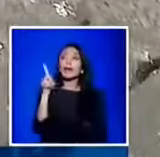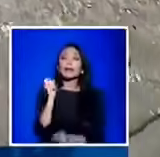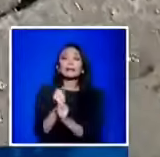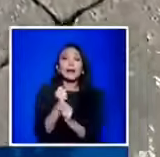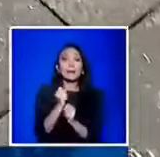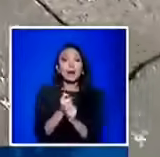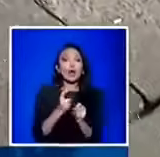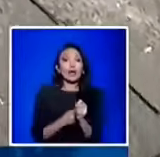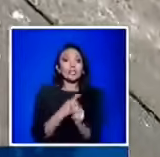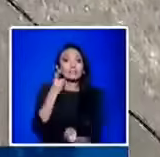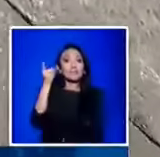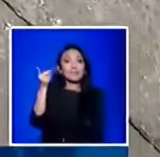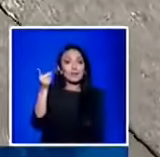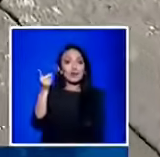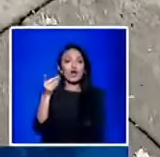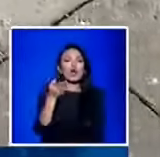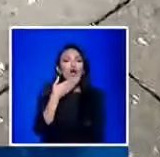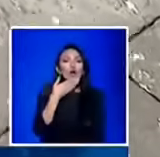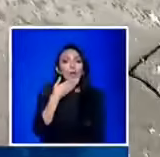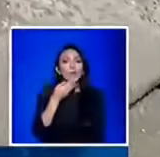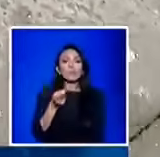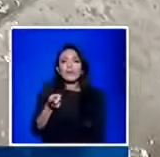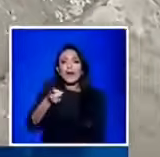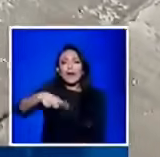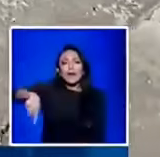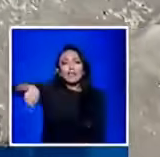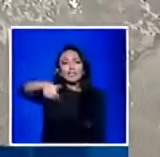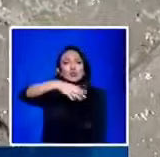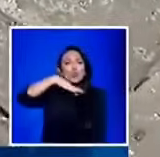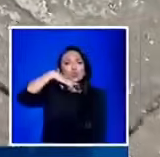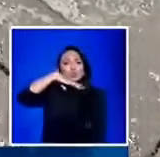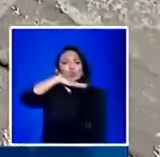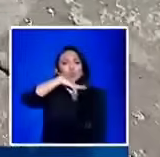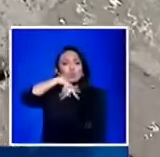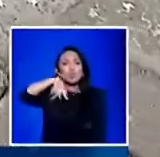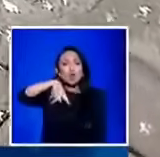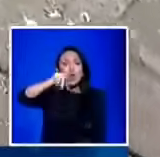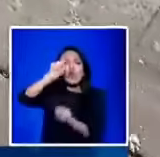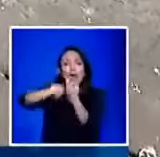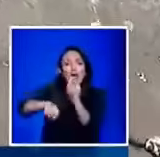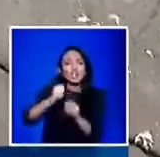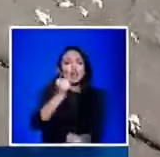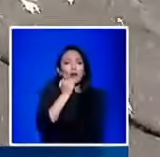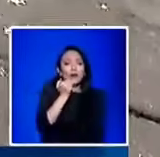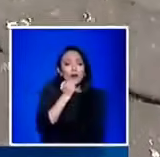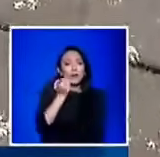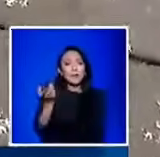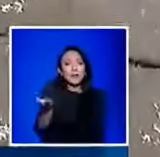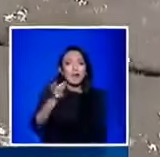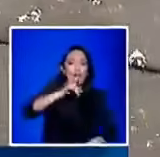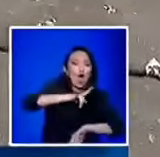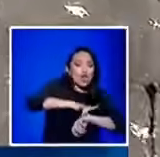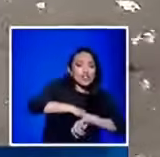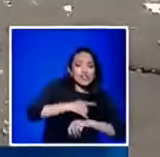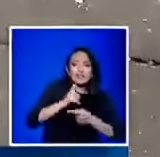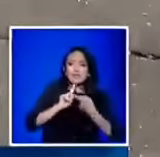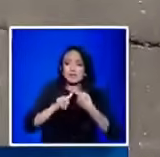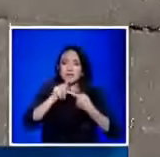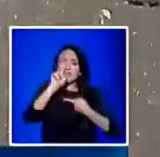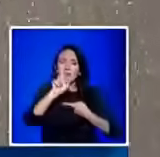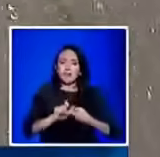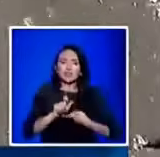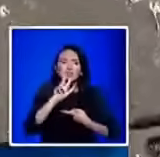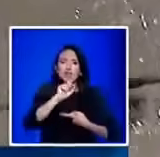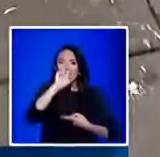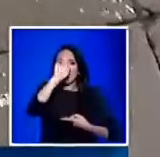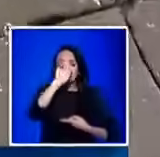especialista, para que nos comente qué es lo que le hace a la piedra todo esto que se deposita, por ejemplo, la orina de las personas que irrespetan el